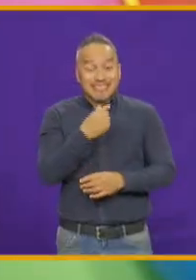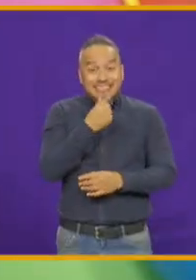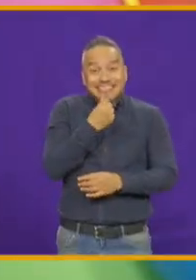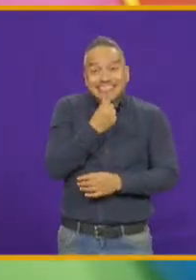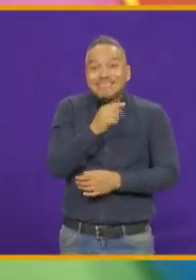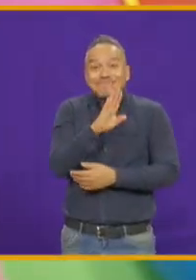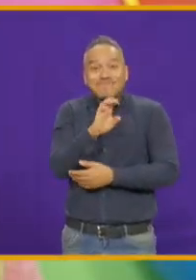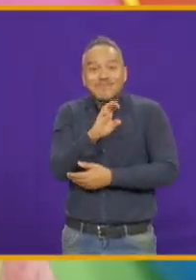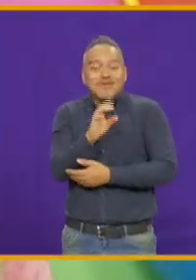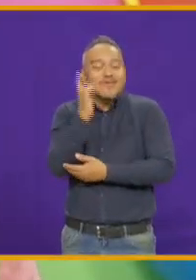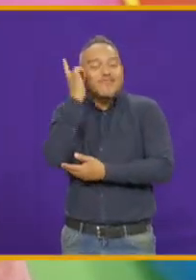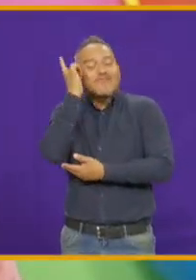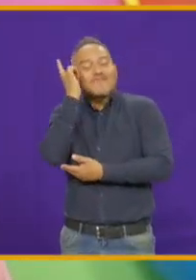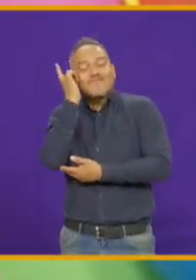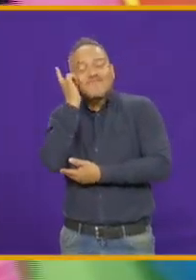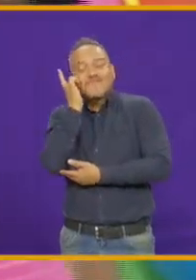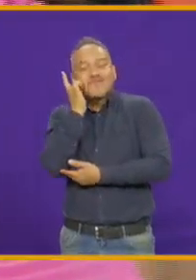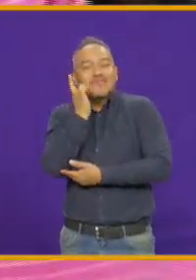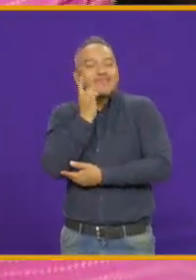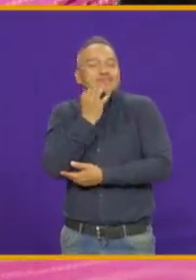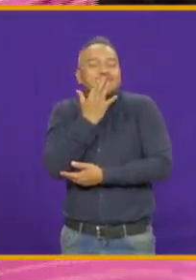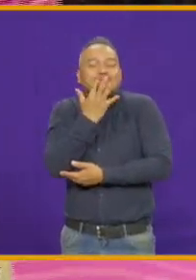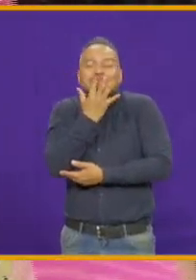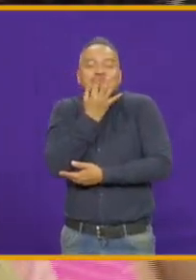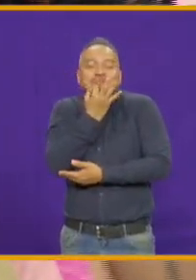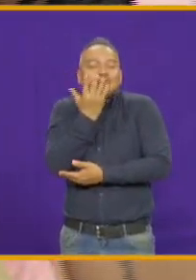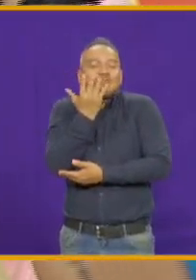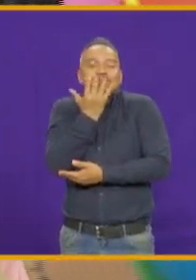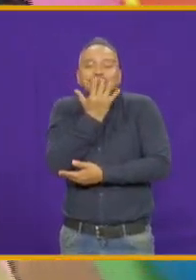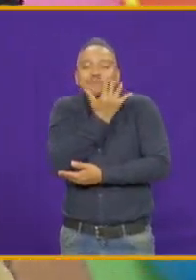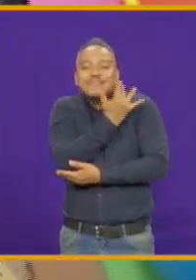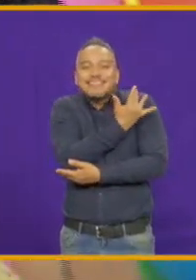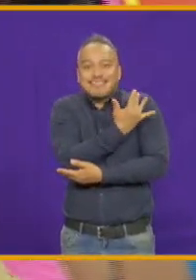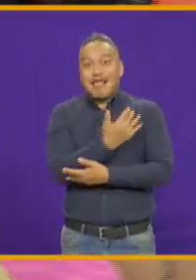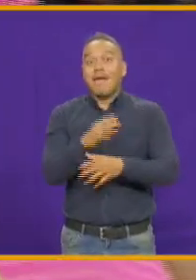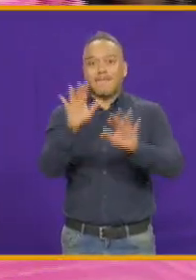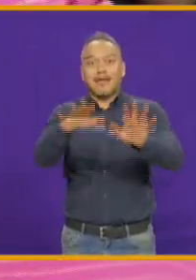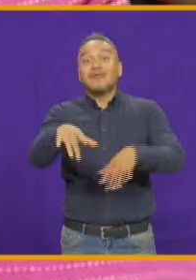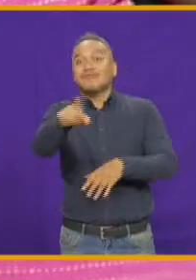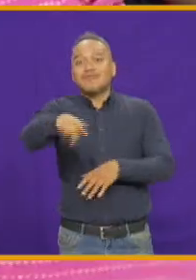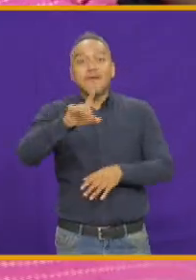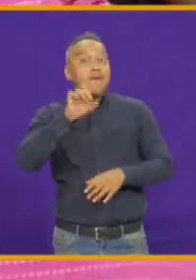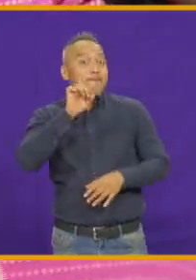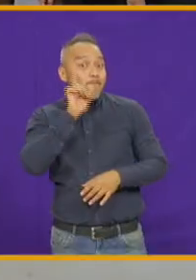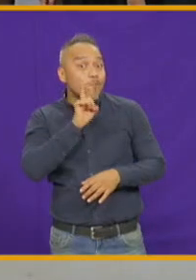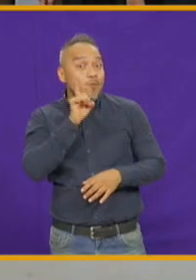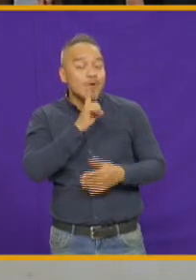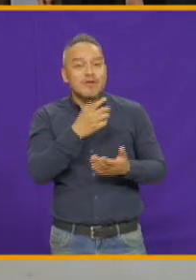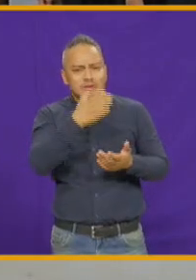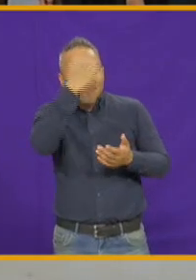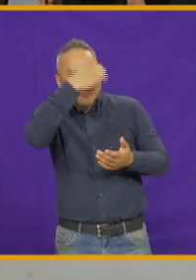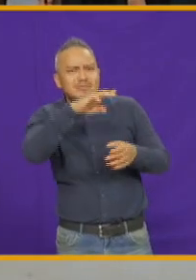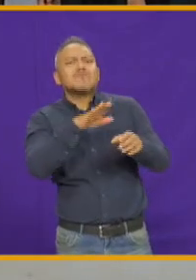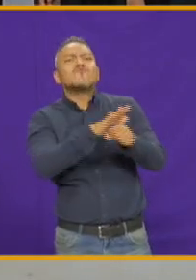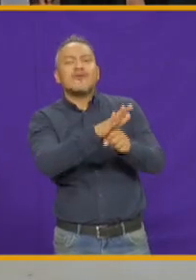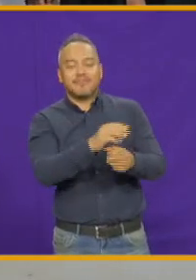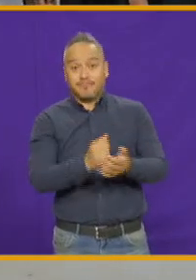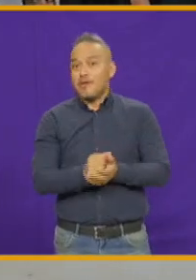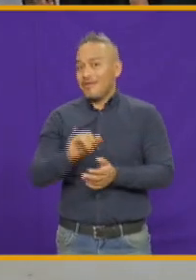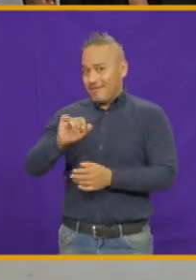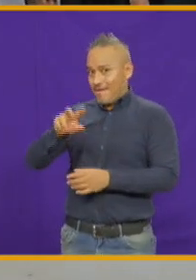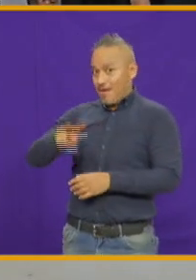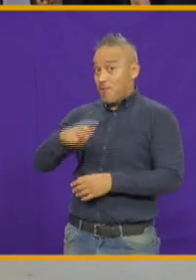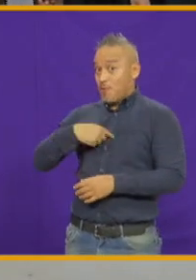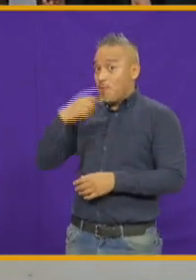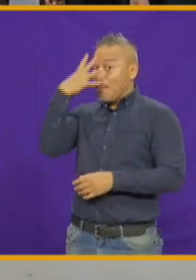delicioso y bueno Cuál ha sido su experiencia platíquenme alguna de ustedes chicas pues ha sido muy bonito yo yo apenas